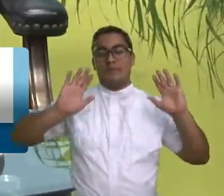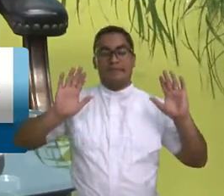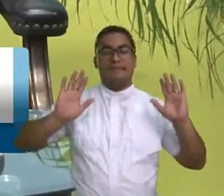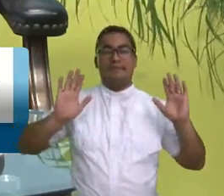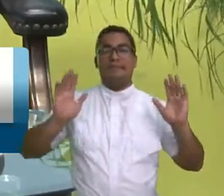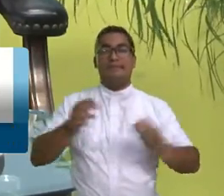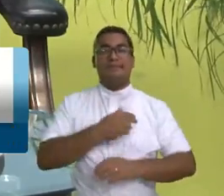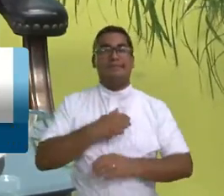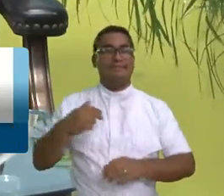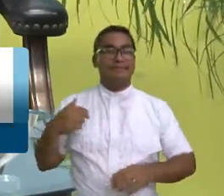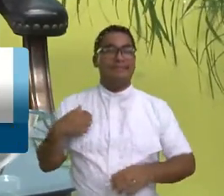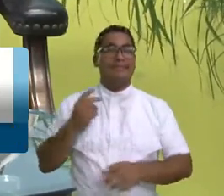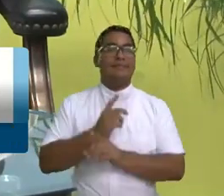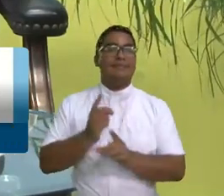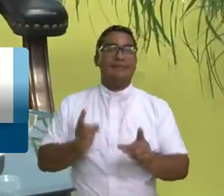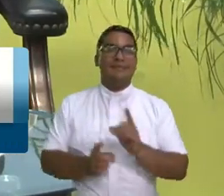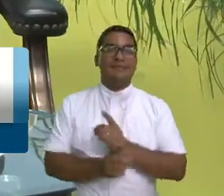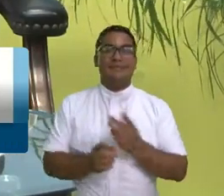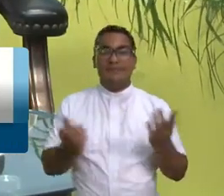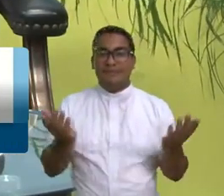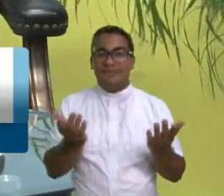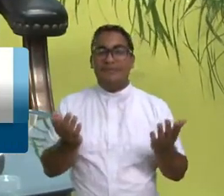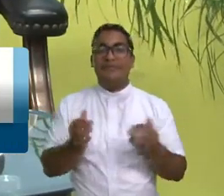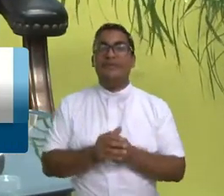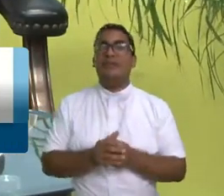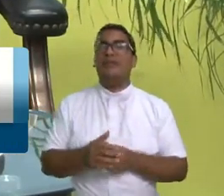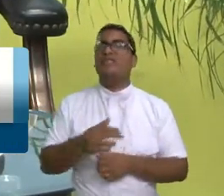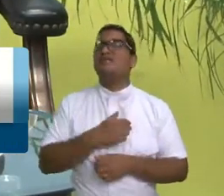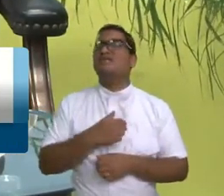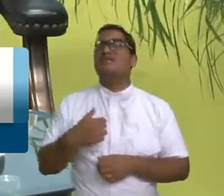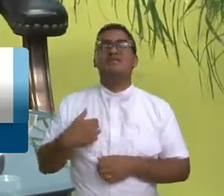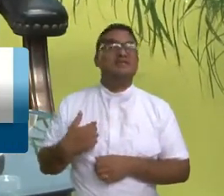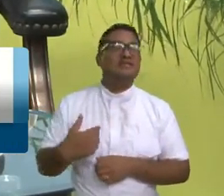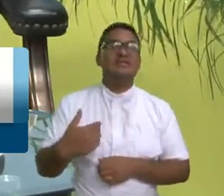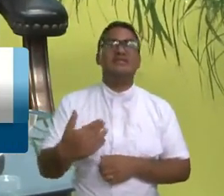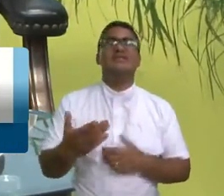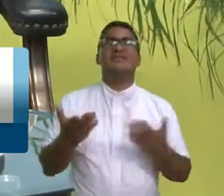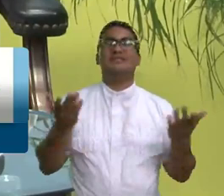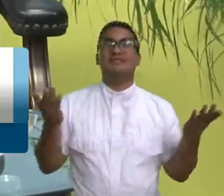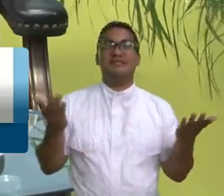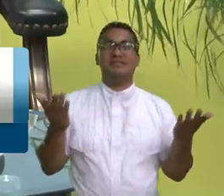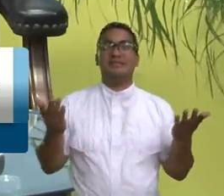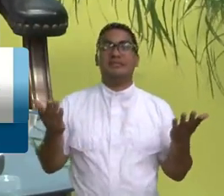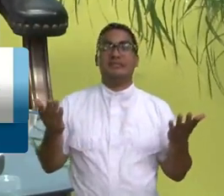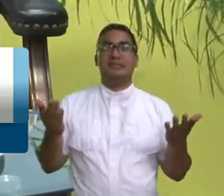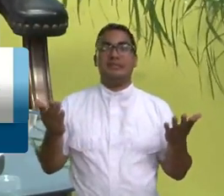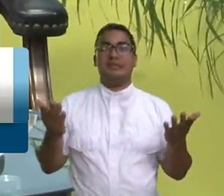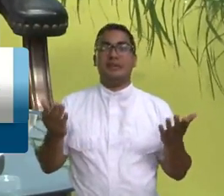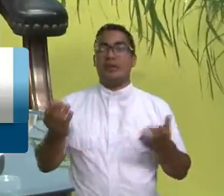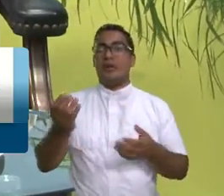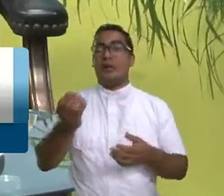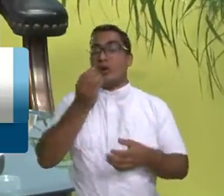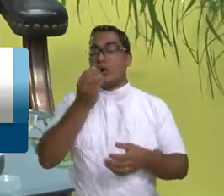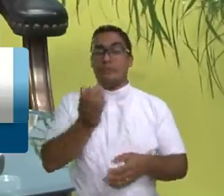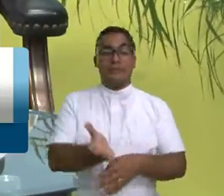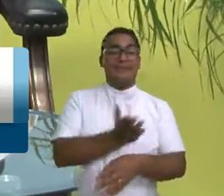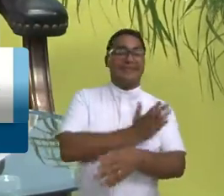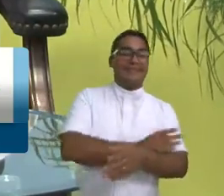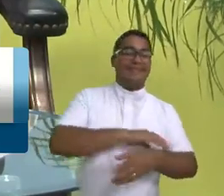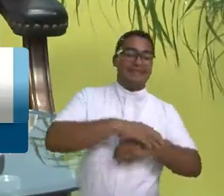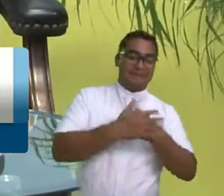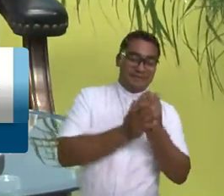hacer. ¿Cuándo lo debemos de hacer? Bueno, periódicamente, antes de preparar nuestros alimentos, si